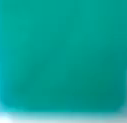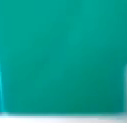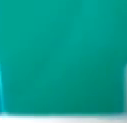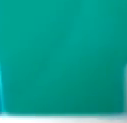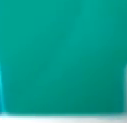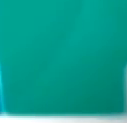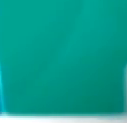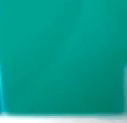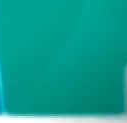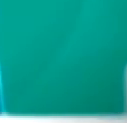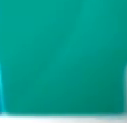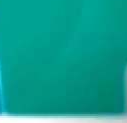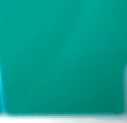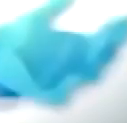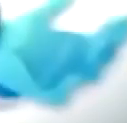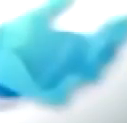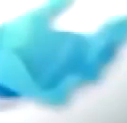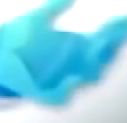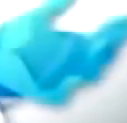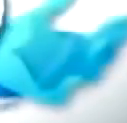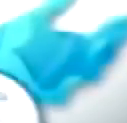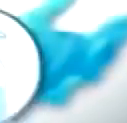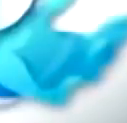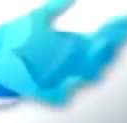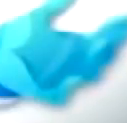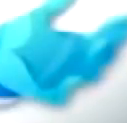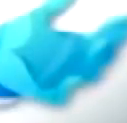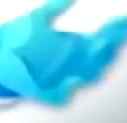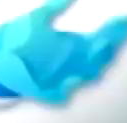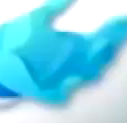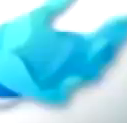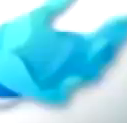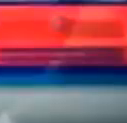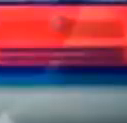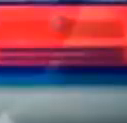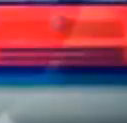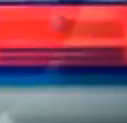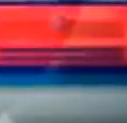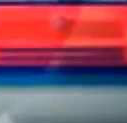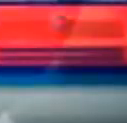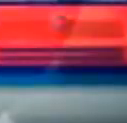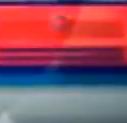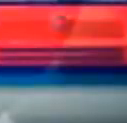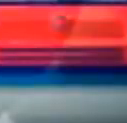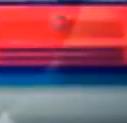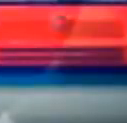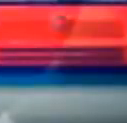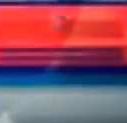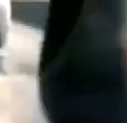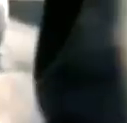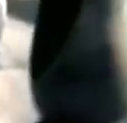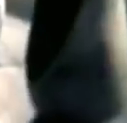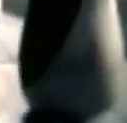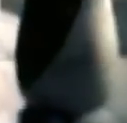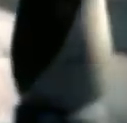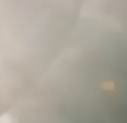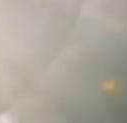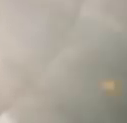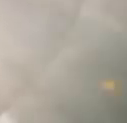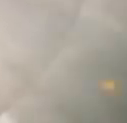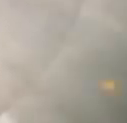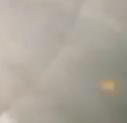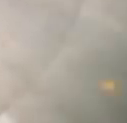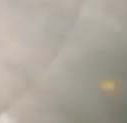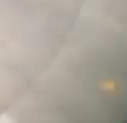medidas de bioseguridad control y prevención venezuela no se rendirá ante